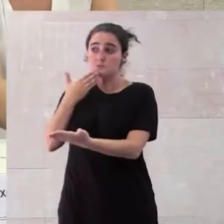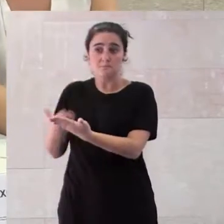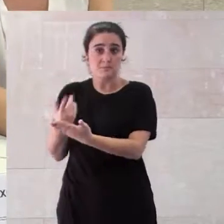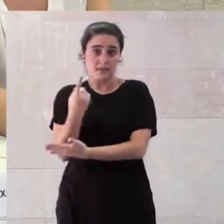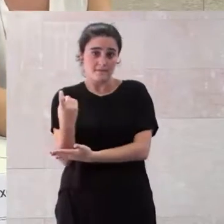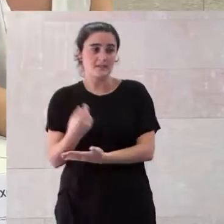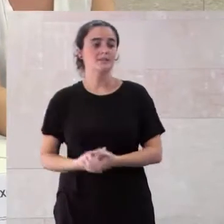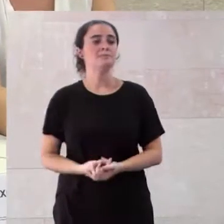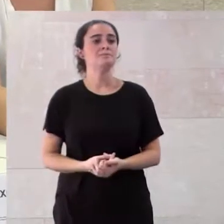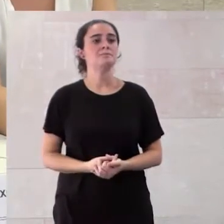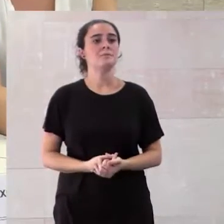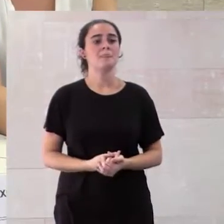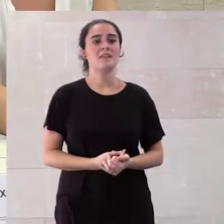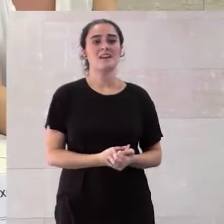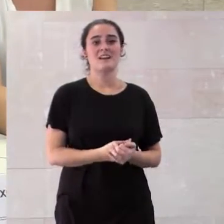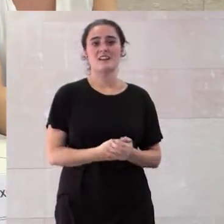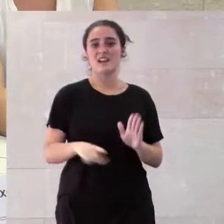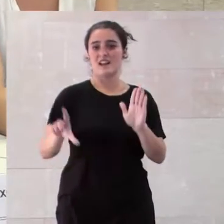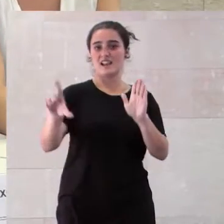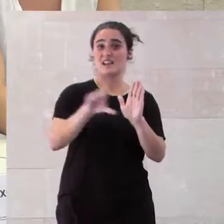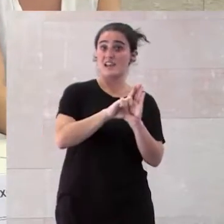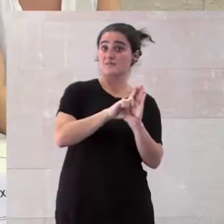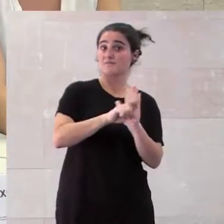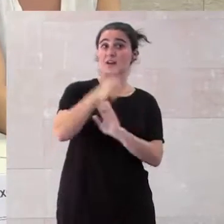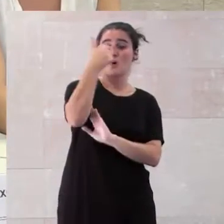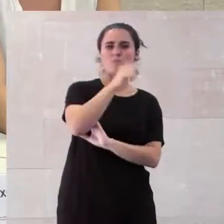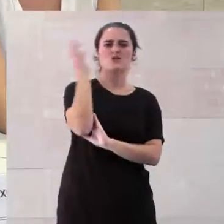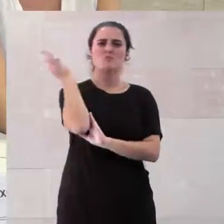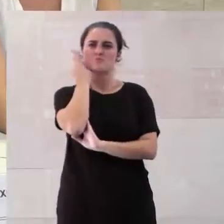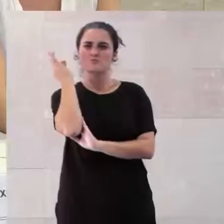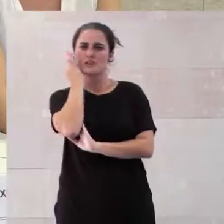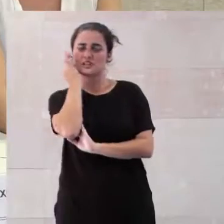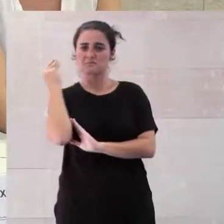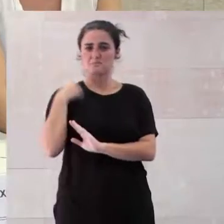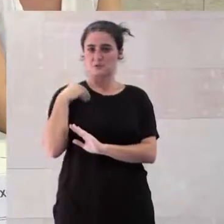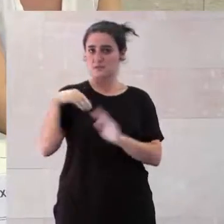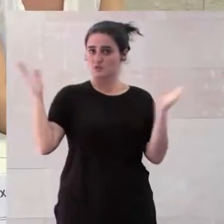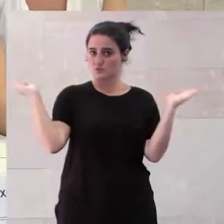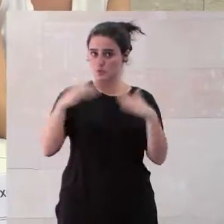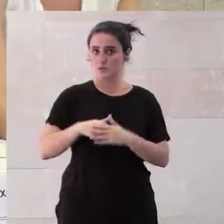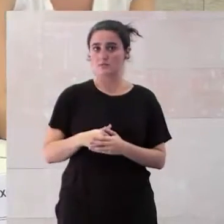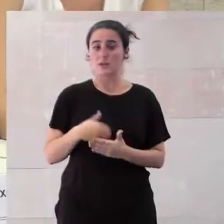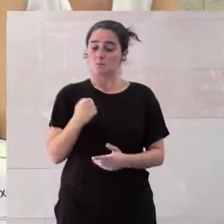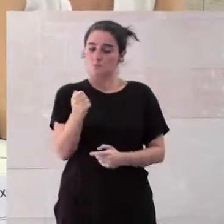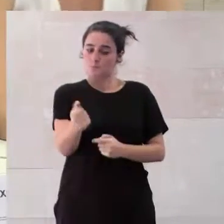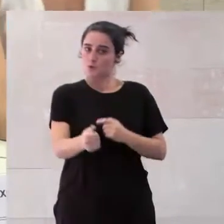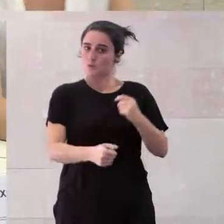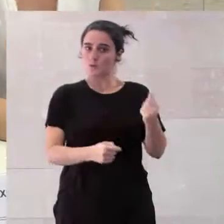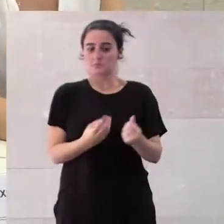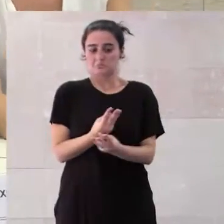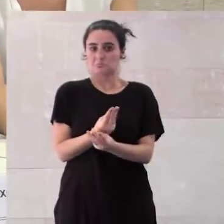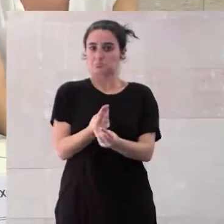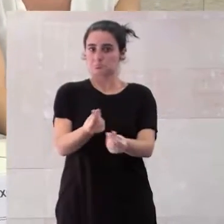Bueno, las leyes de adulterio no eran lo mismo para las mujeres que para los hombres. Bueno, pues progresivamente eso ha ido desapareciendo, por